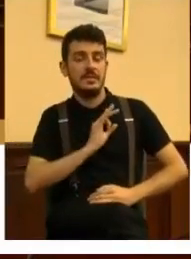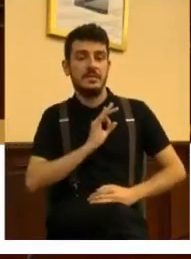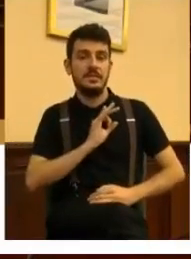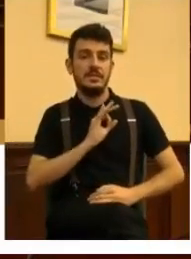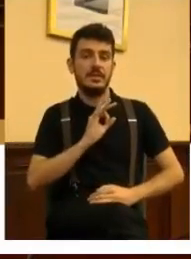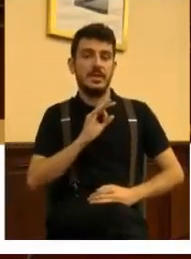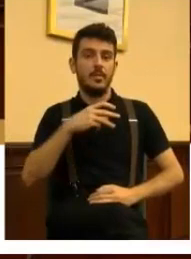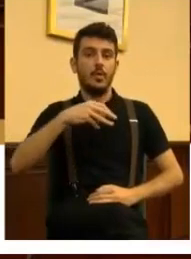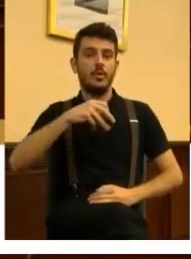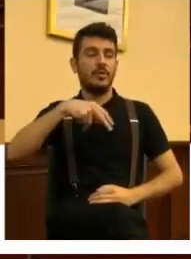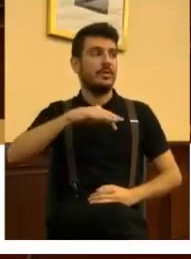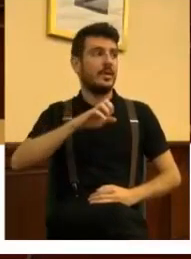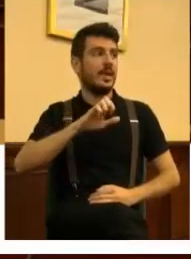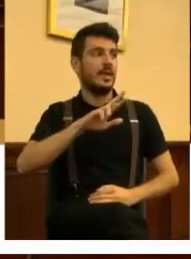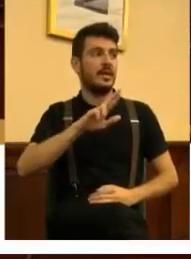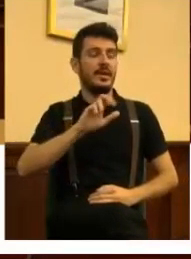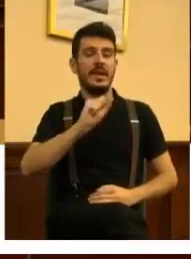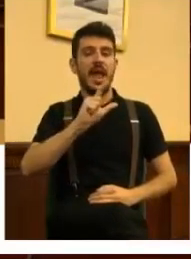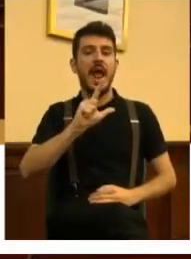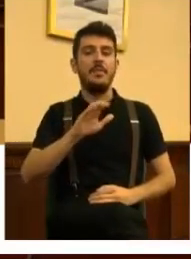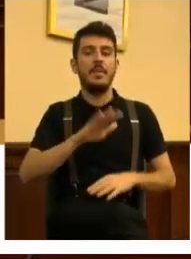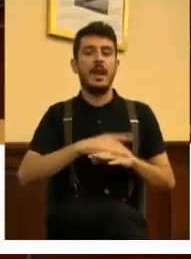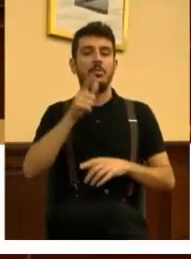quede usted a gusto.